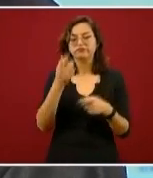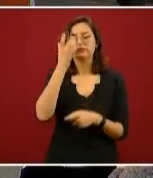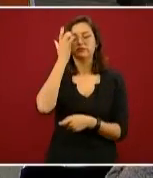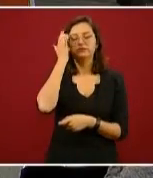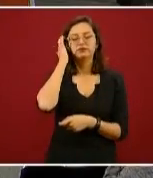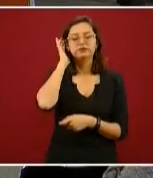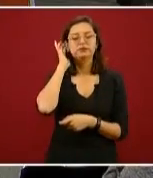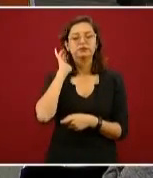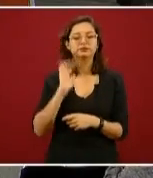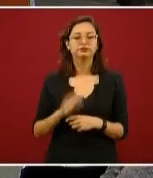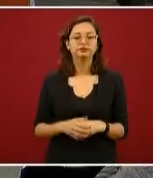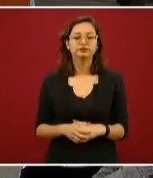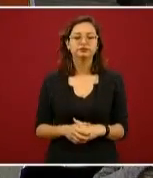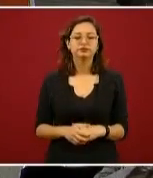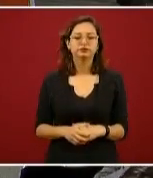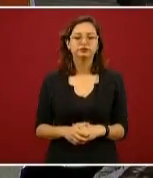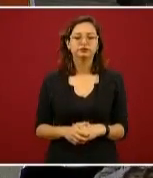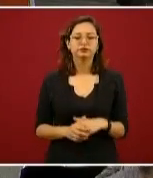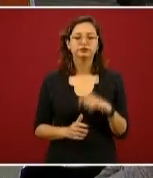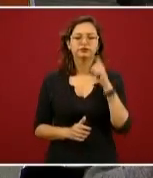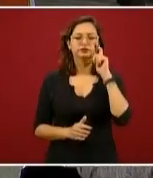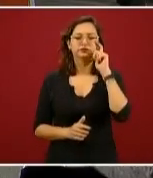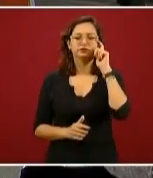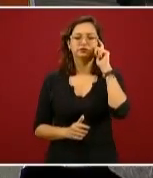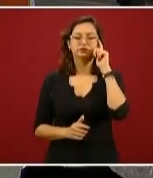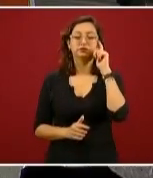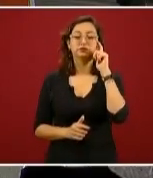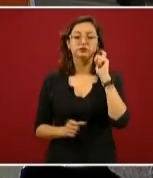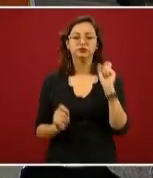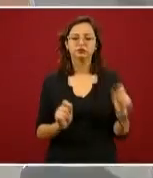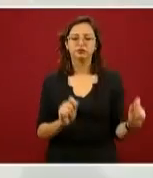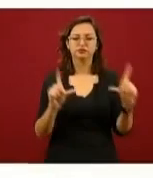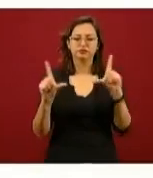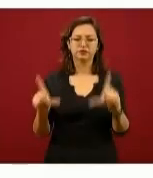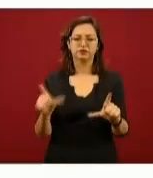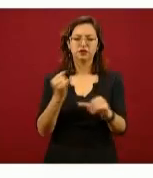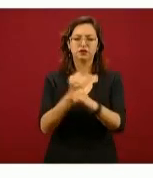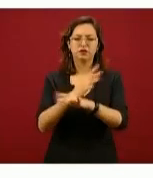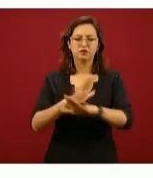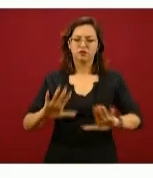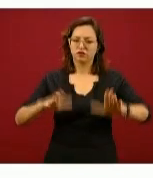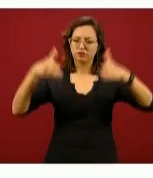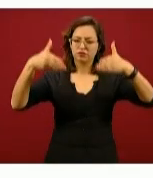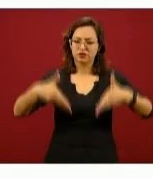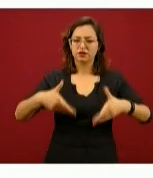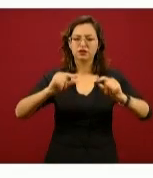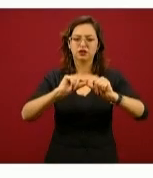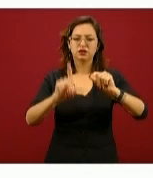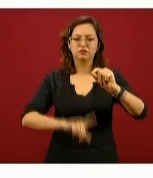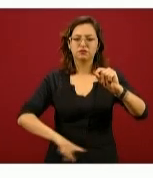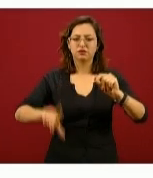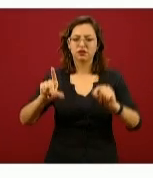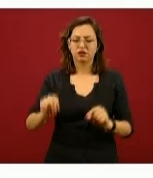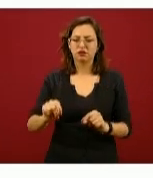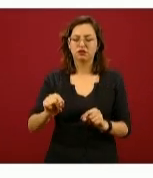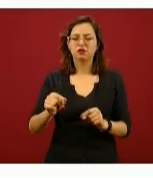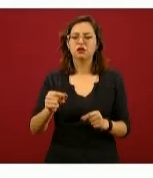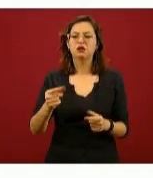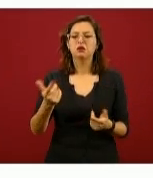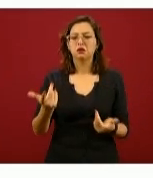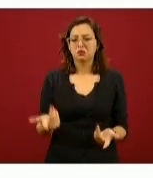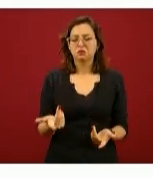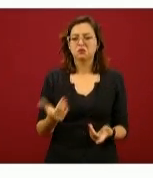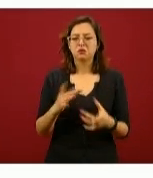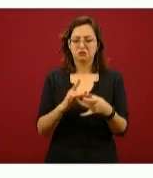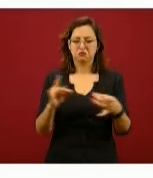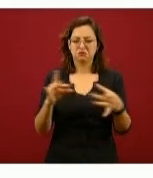el siguiente diapositiva es también el informe específico del país y lo que podemos ver son algunas características